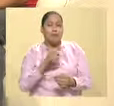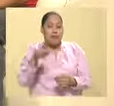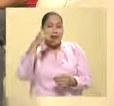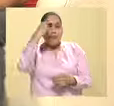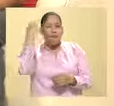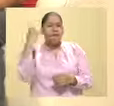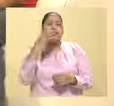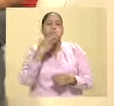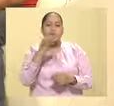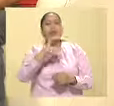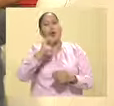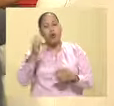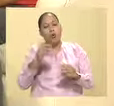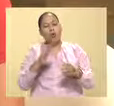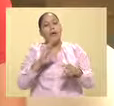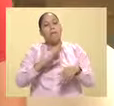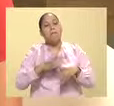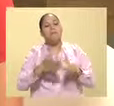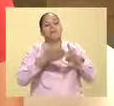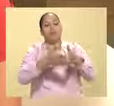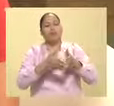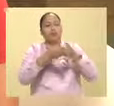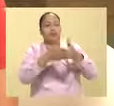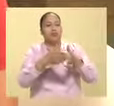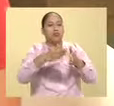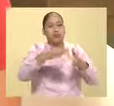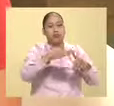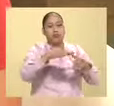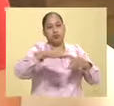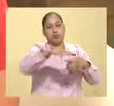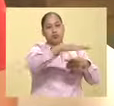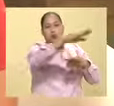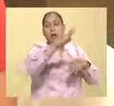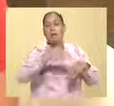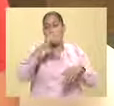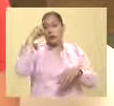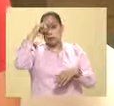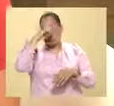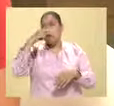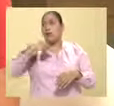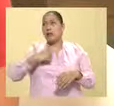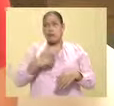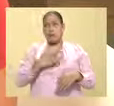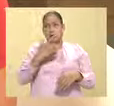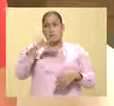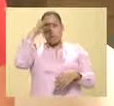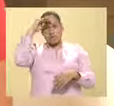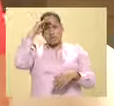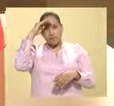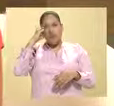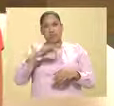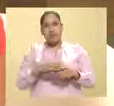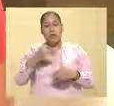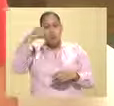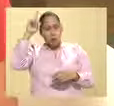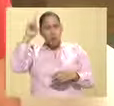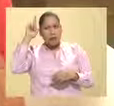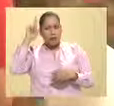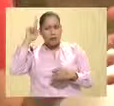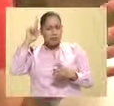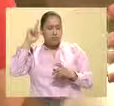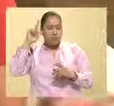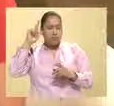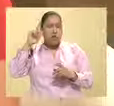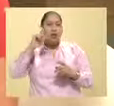he hecho otras travesías mucho más difíciles y si considero que tienes que tener un poquito no de locura pero un poquito más